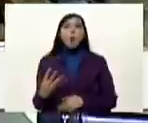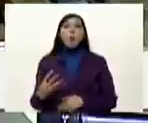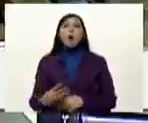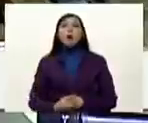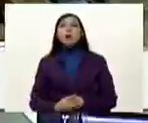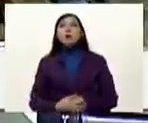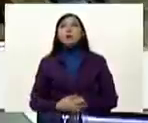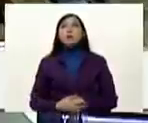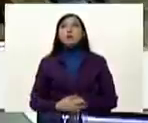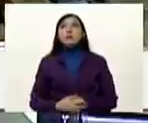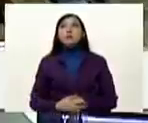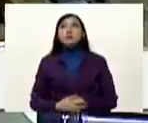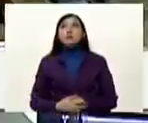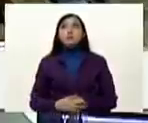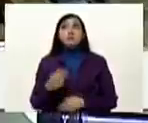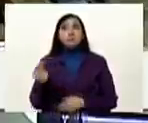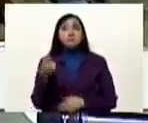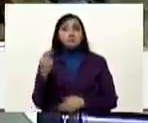tan pilas, ¿no?